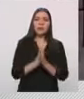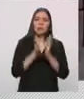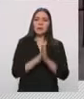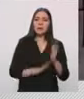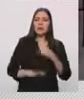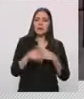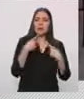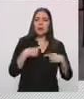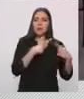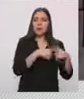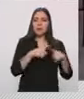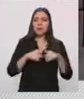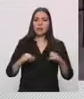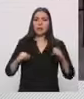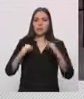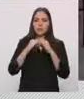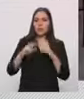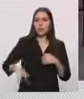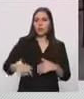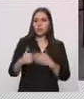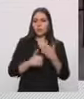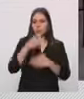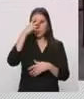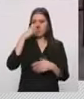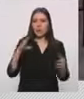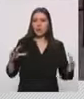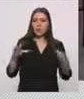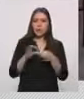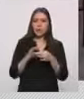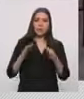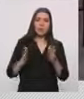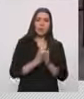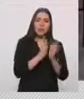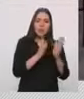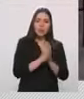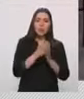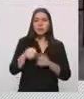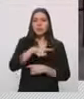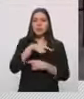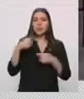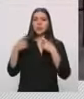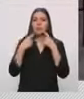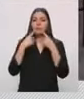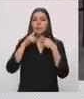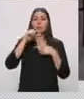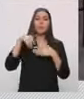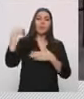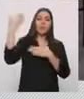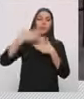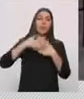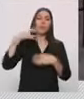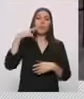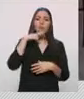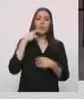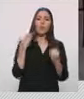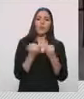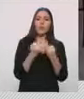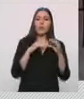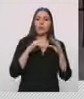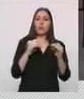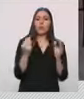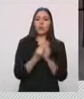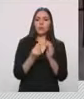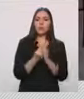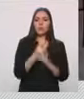del gobierno de la Ciudad de México para poder atender estas situaciones, y desde luego muy prontamente vamos a tener también diversos talleres para que